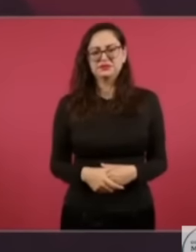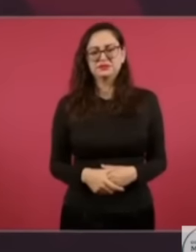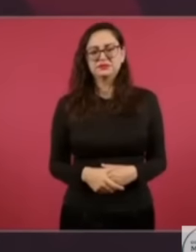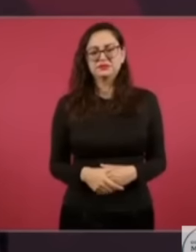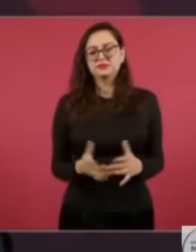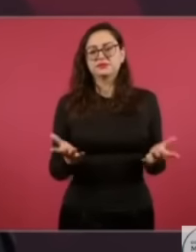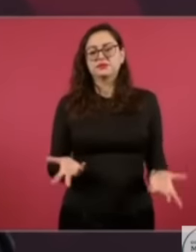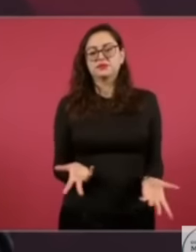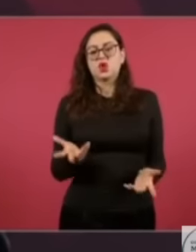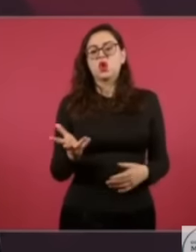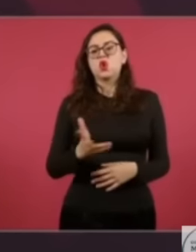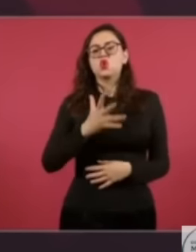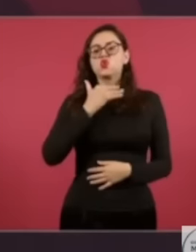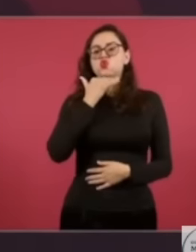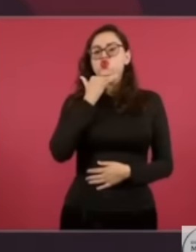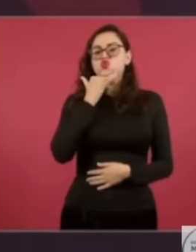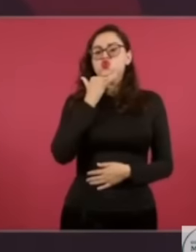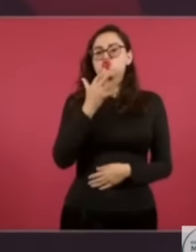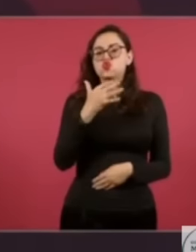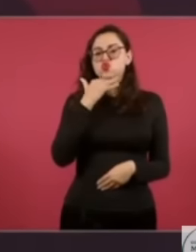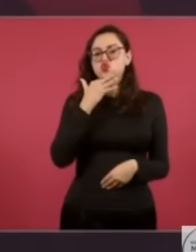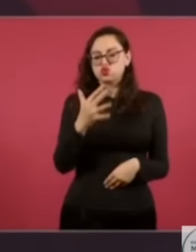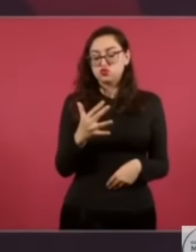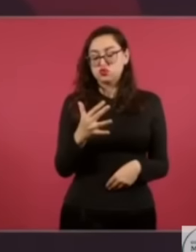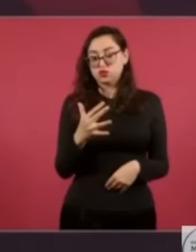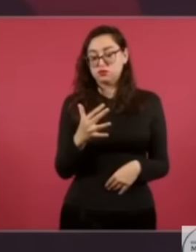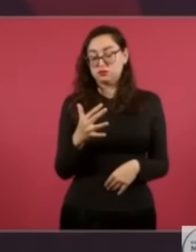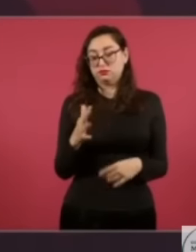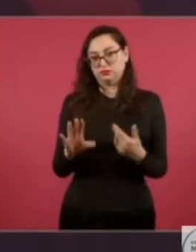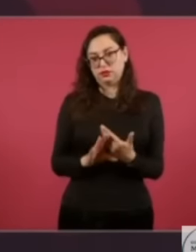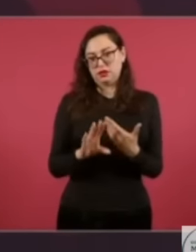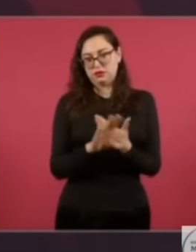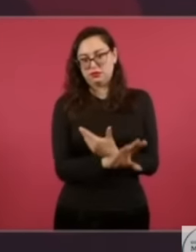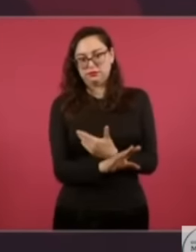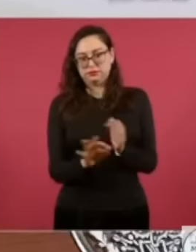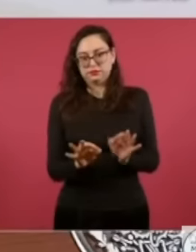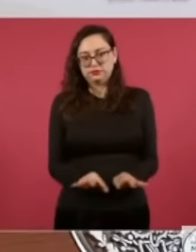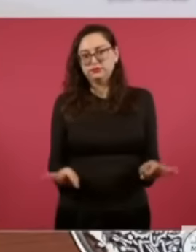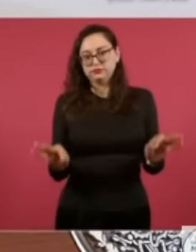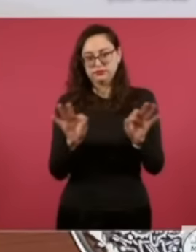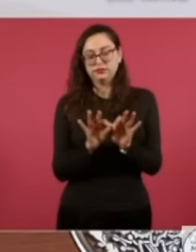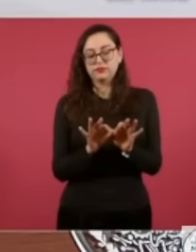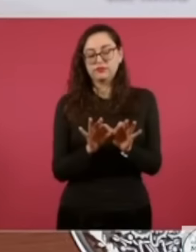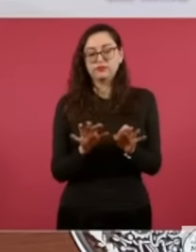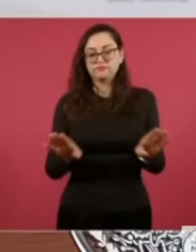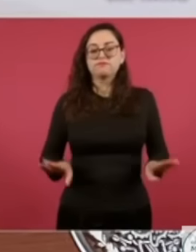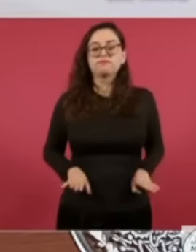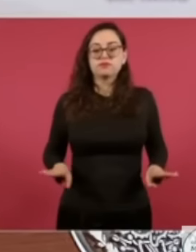la corrupción por razones de índole moral, es muy importante